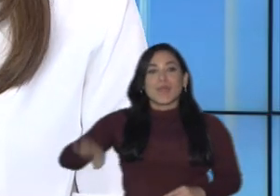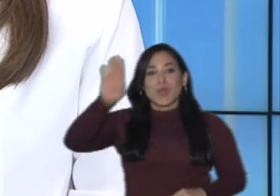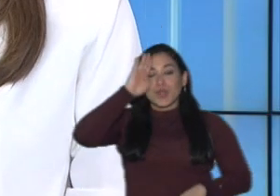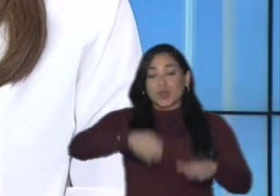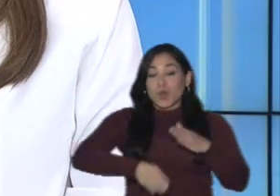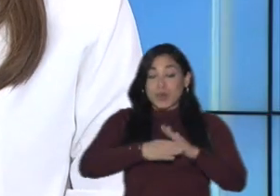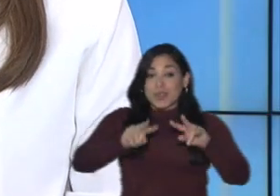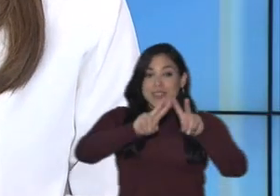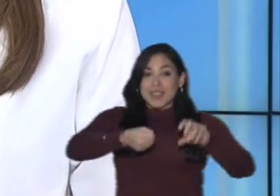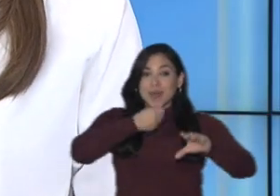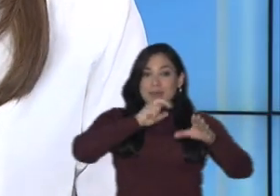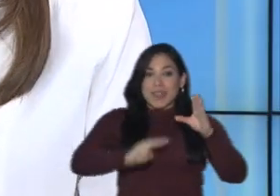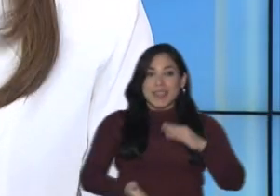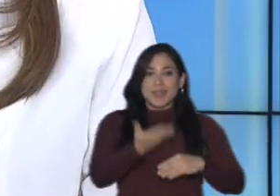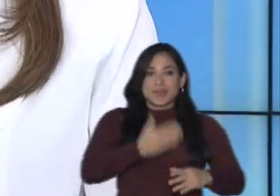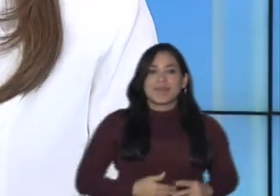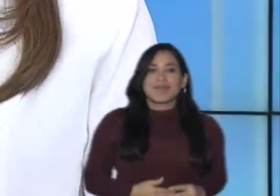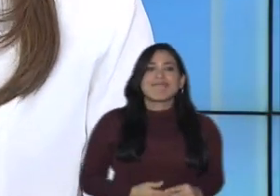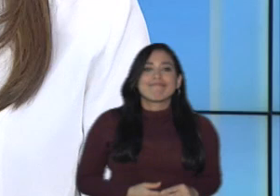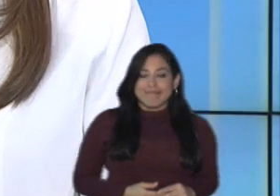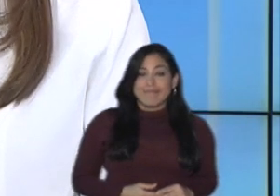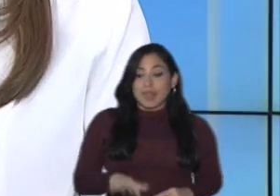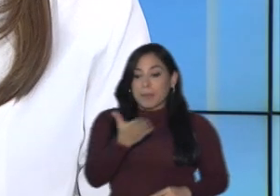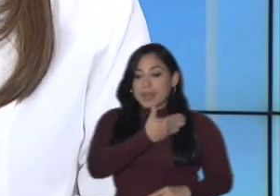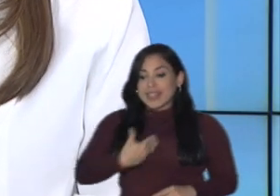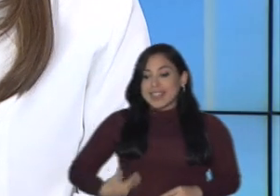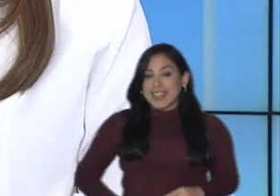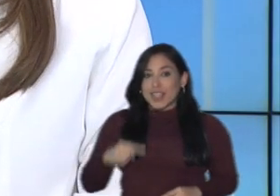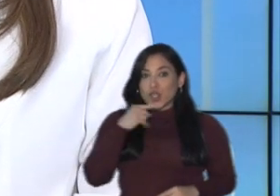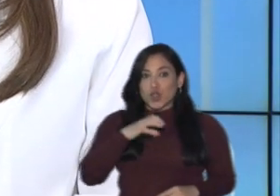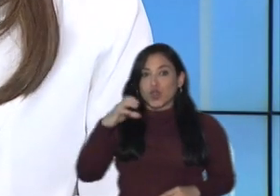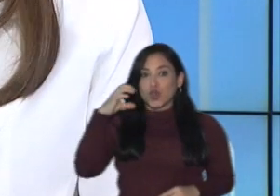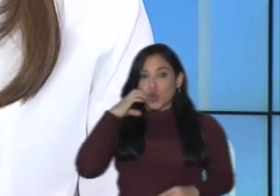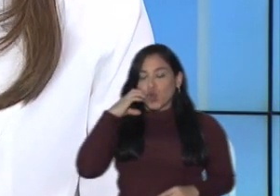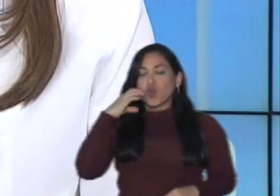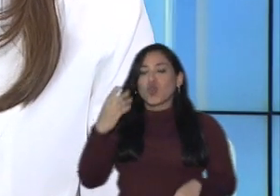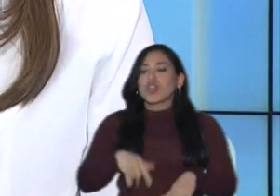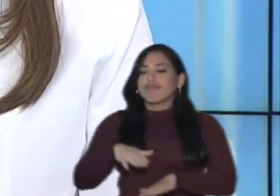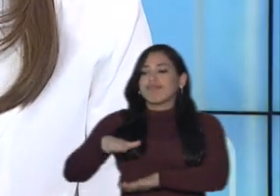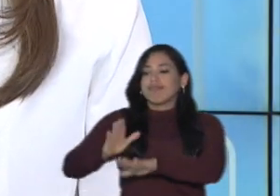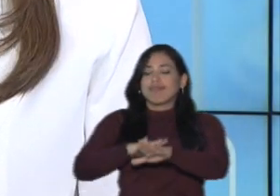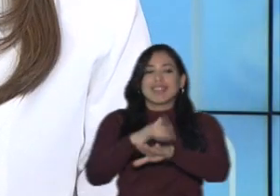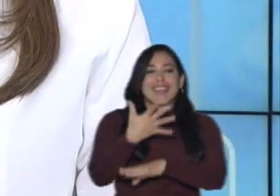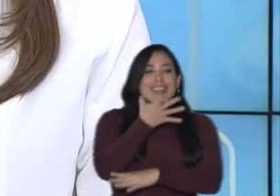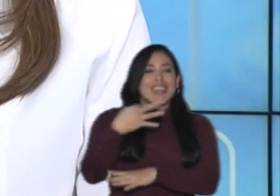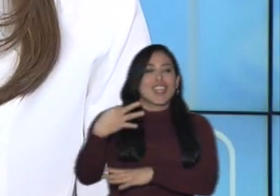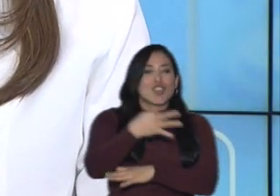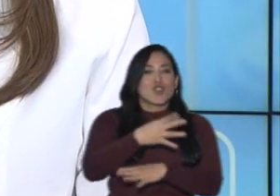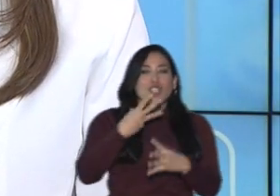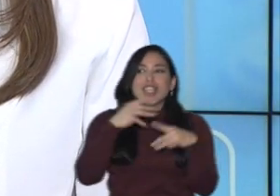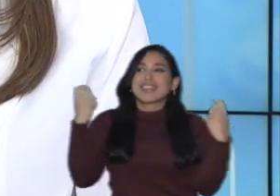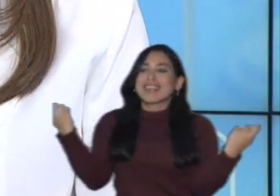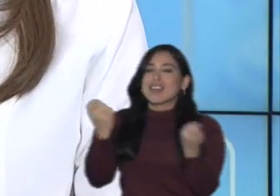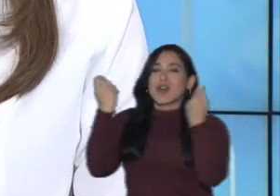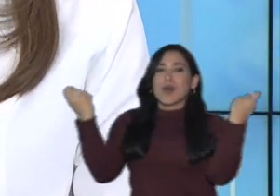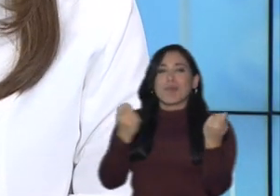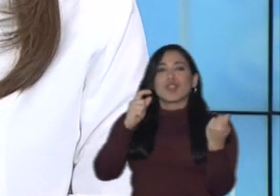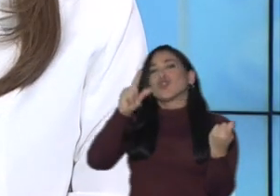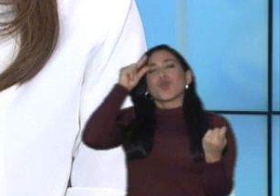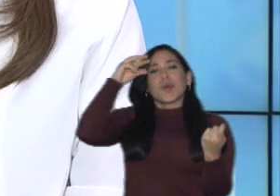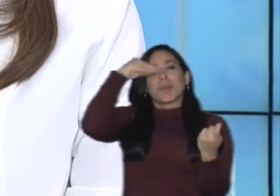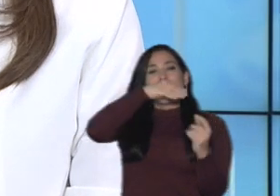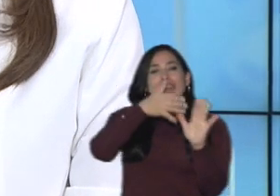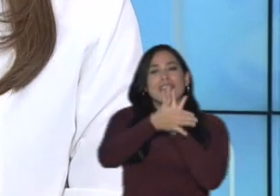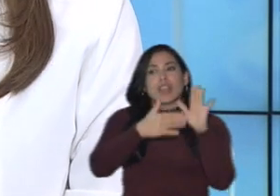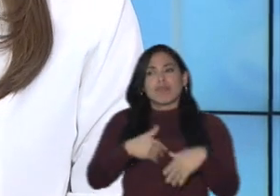Seguimos en Noticentro 1 CMI. El presidente Iván Duque reaccionó hoy a la denuncia que hizo la campaña del candidato Gustavo